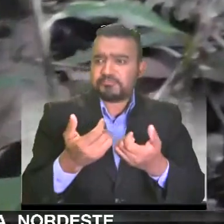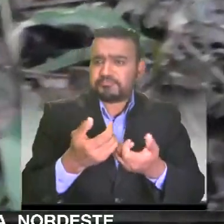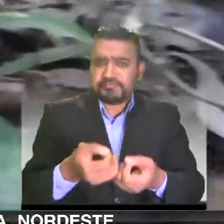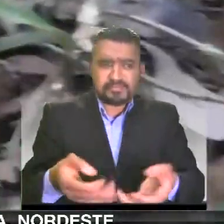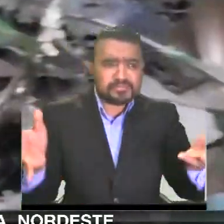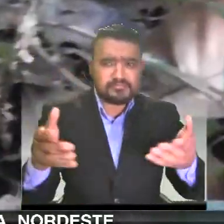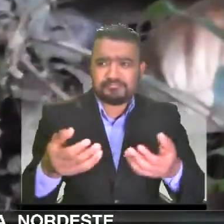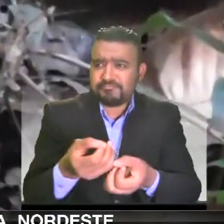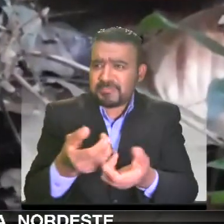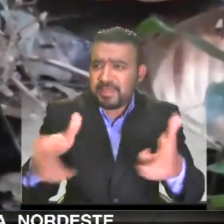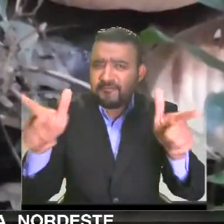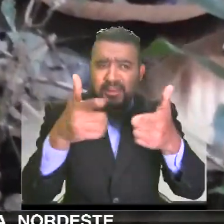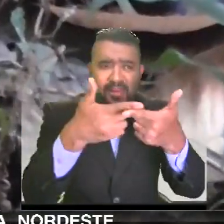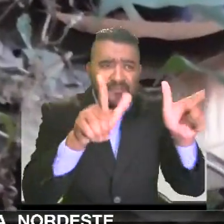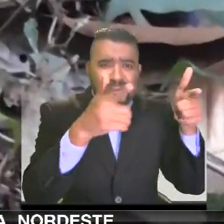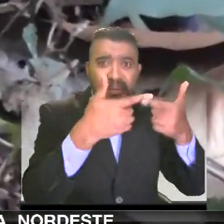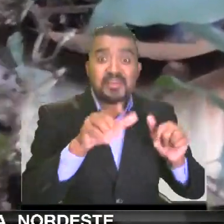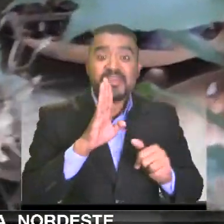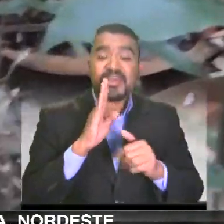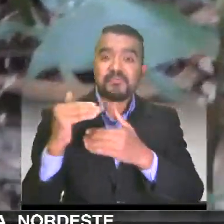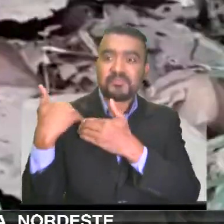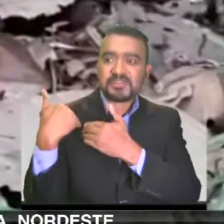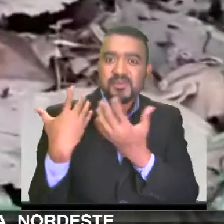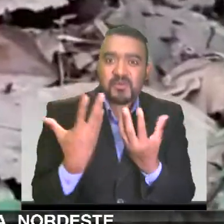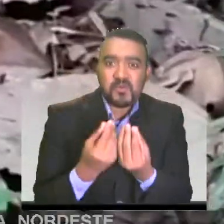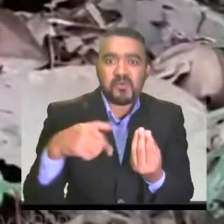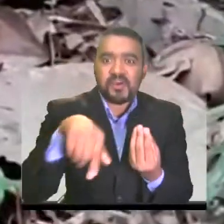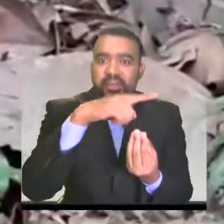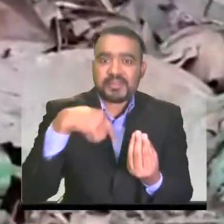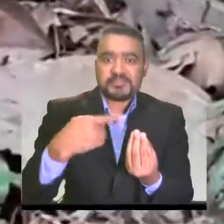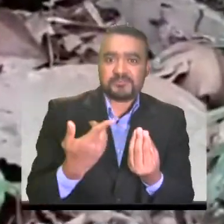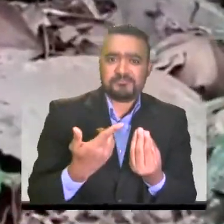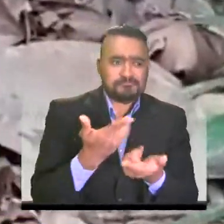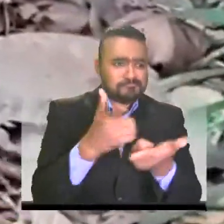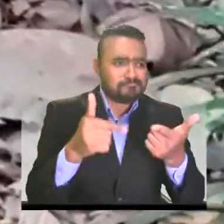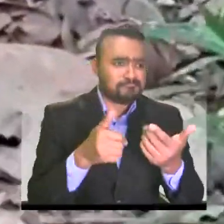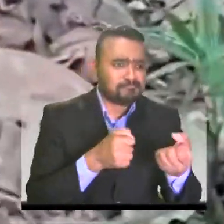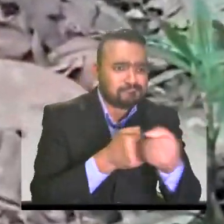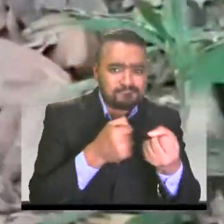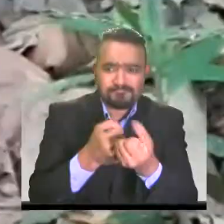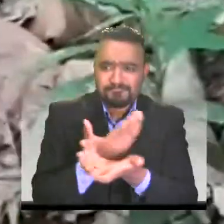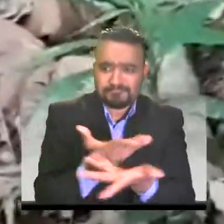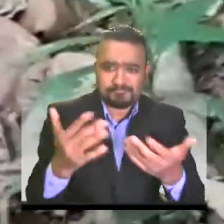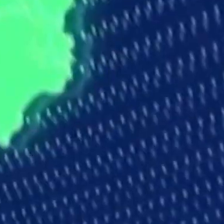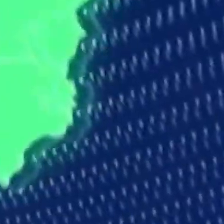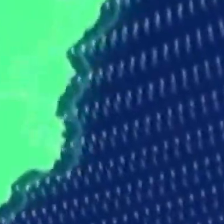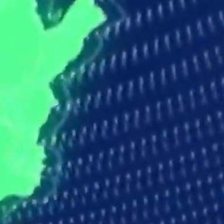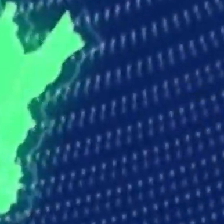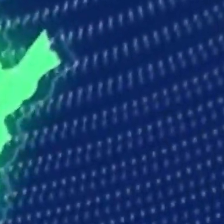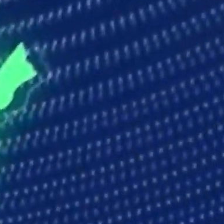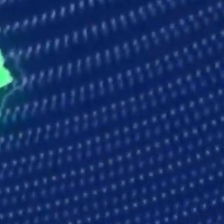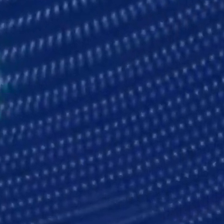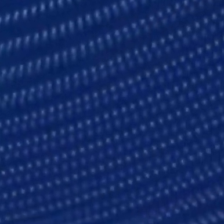el apoyo de las autoridades encargadas de la protección y cuidado de la fauna en el departamento.